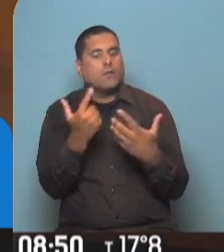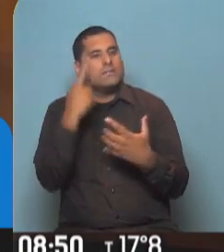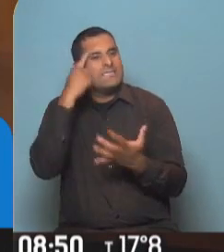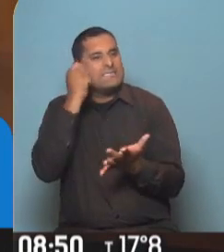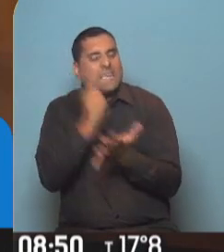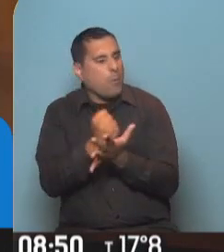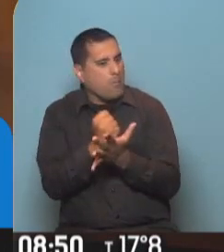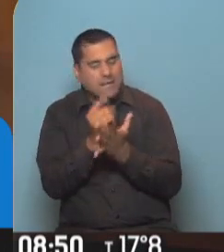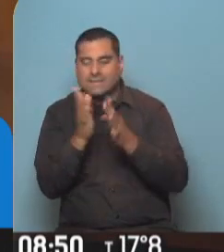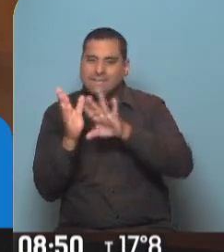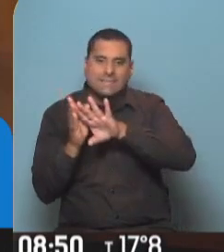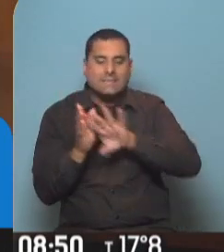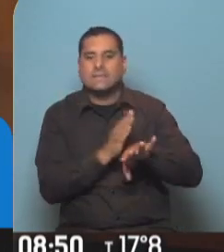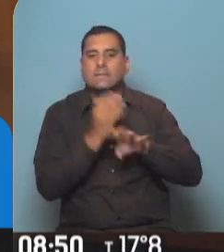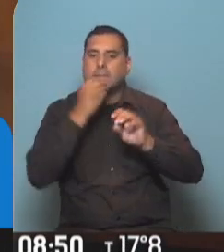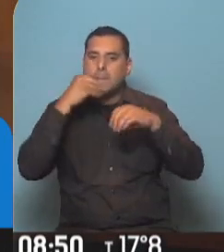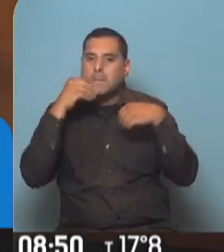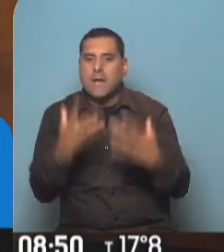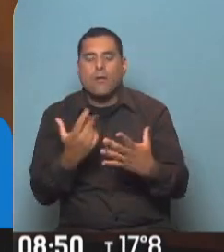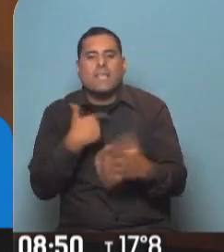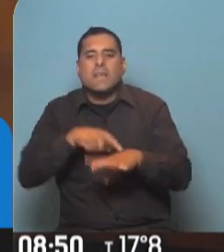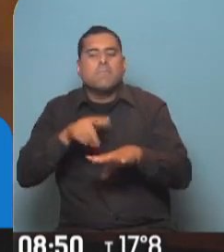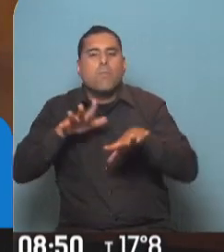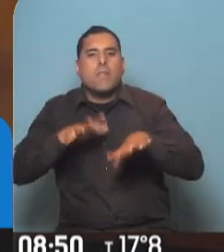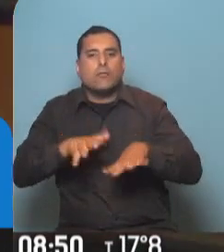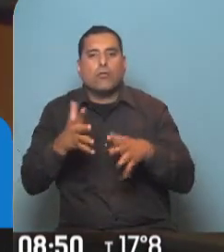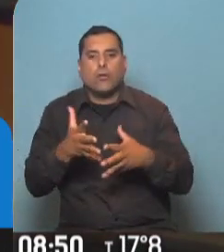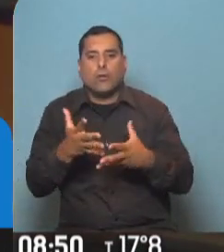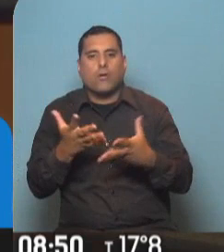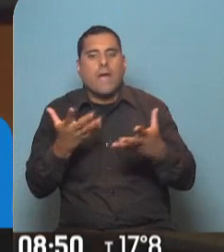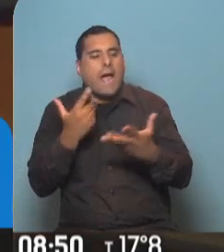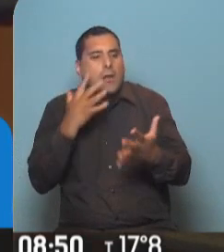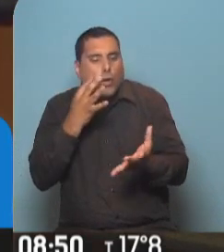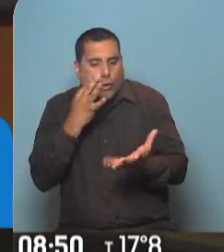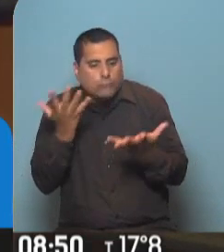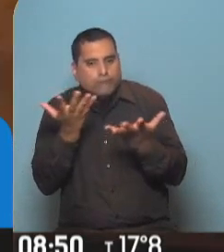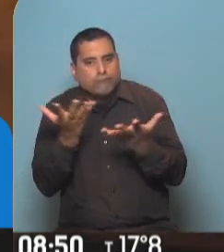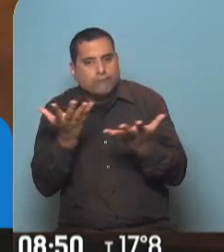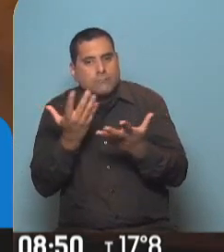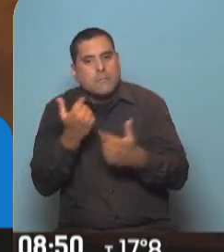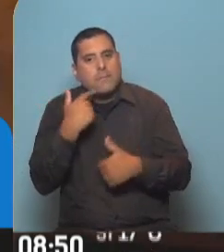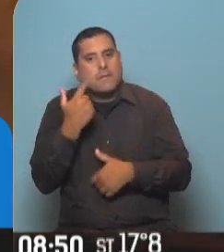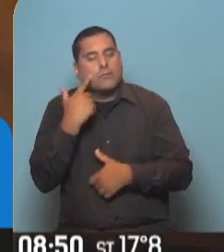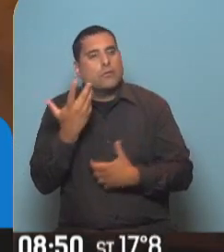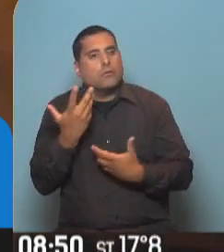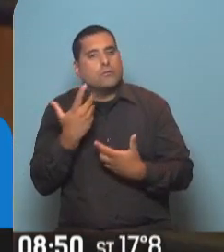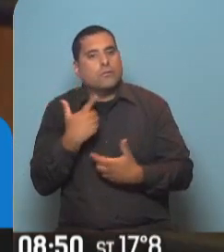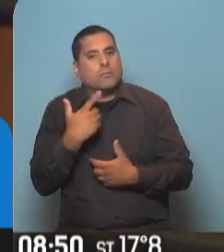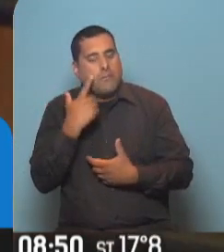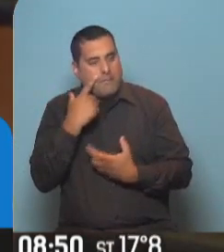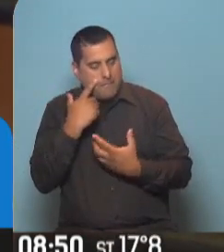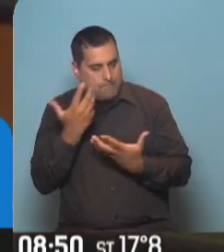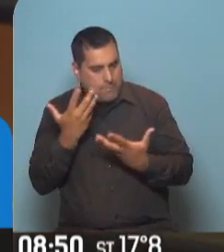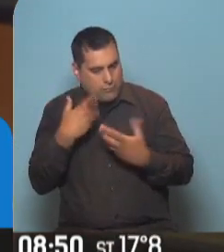se mejora cuando se sana en que un momento que algo concreto como para tener en cuenta para seguir creciendo